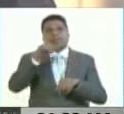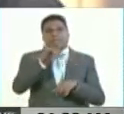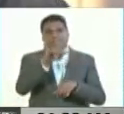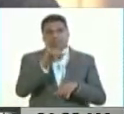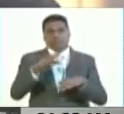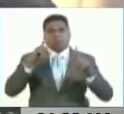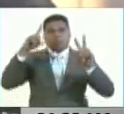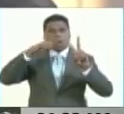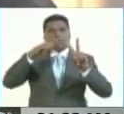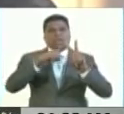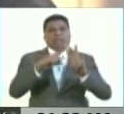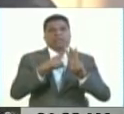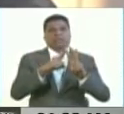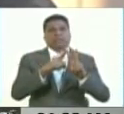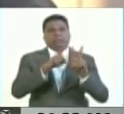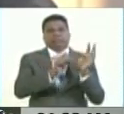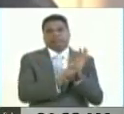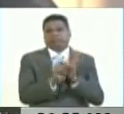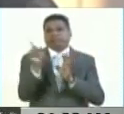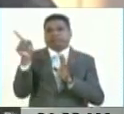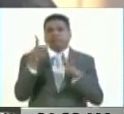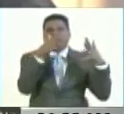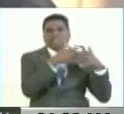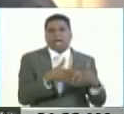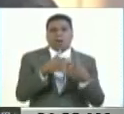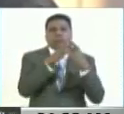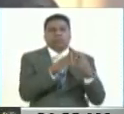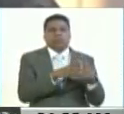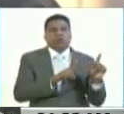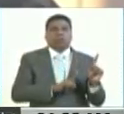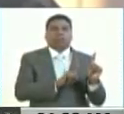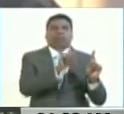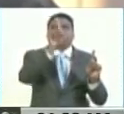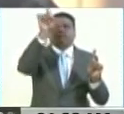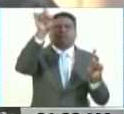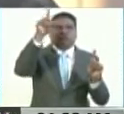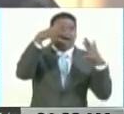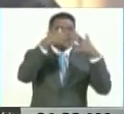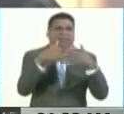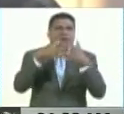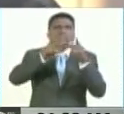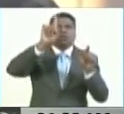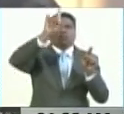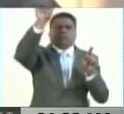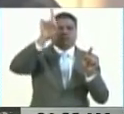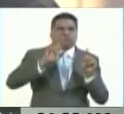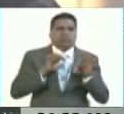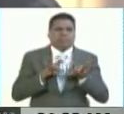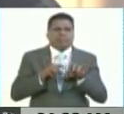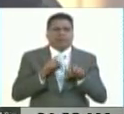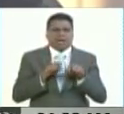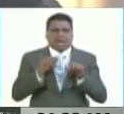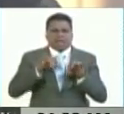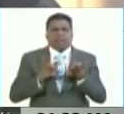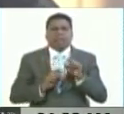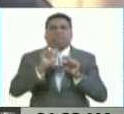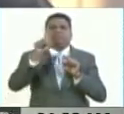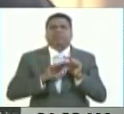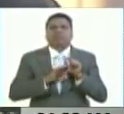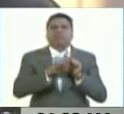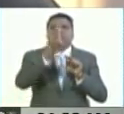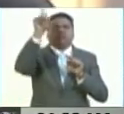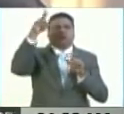y eso pasa por los Estados Unidos. Ok. Entonces, eso es porque seguimos siendo controlados por las redes, sigue siendo controlada desde